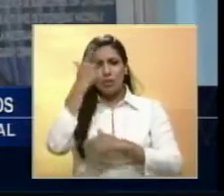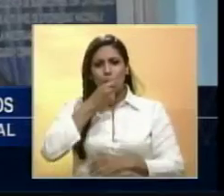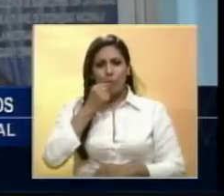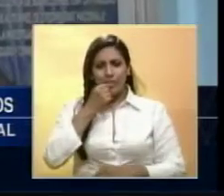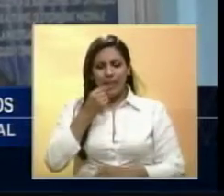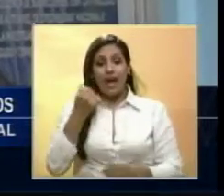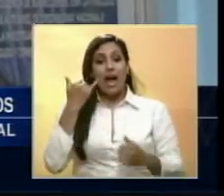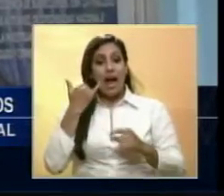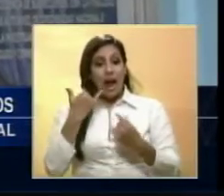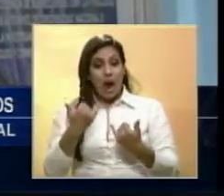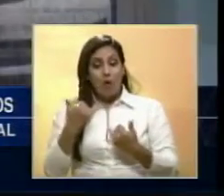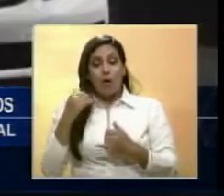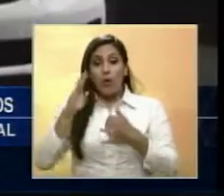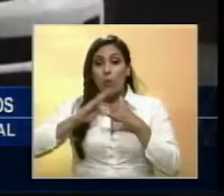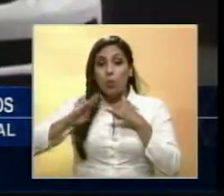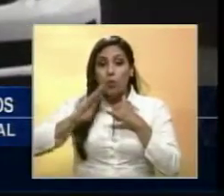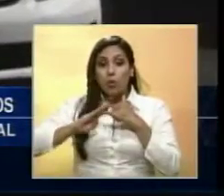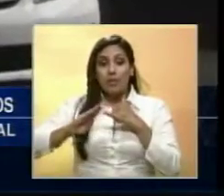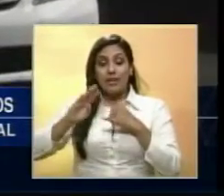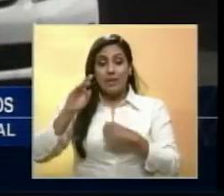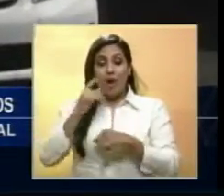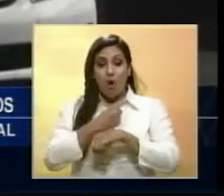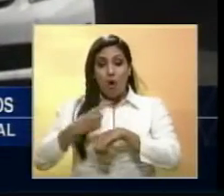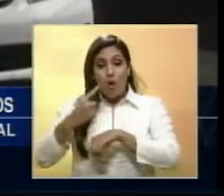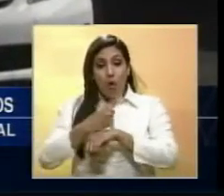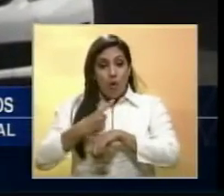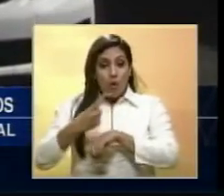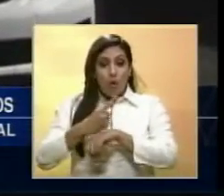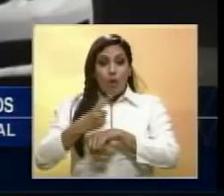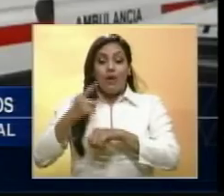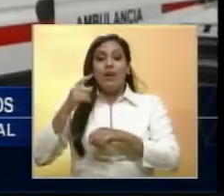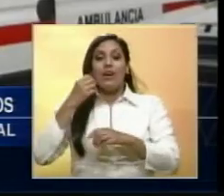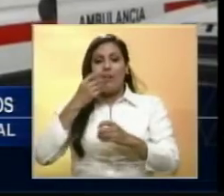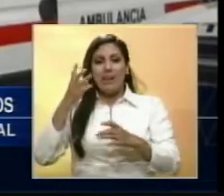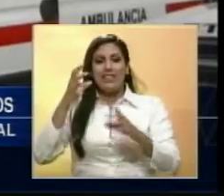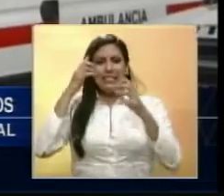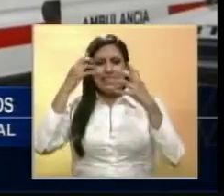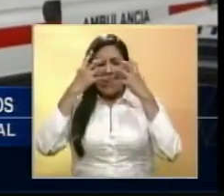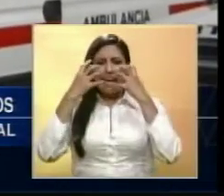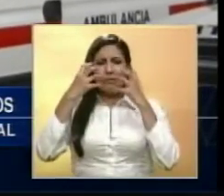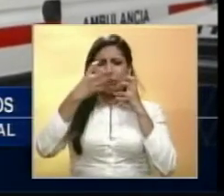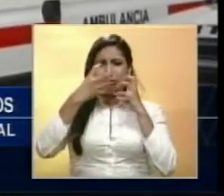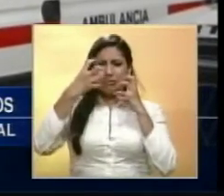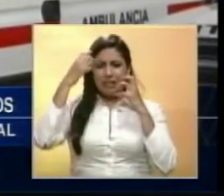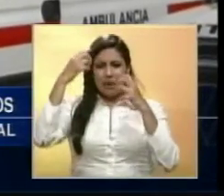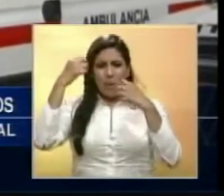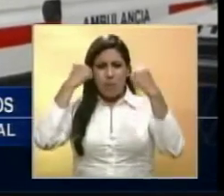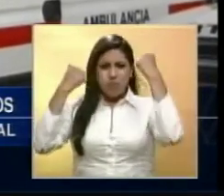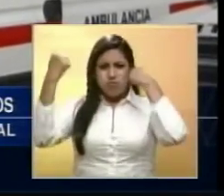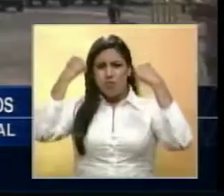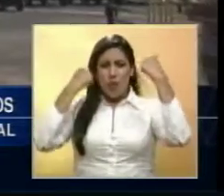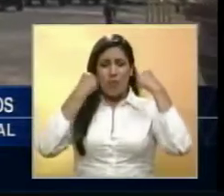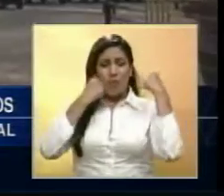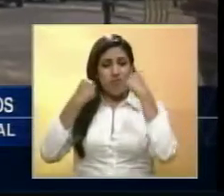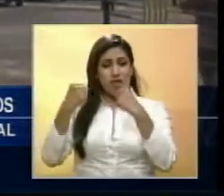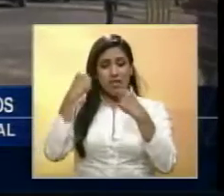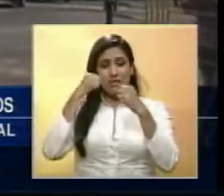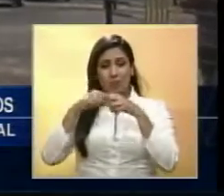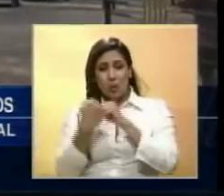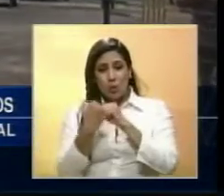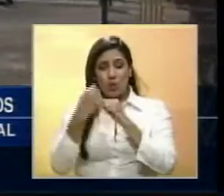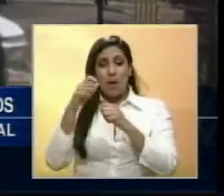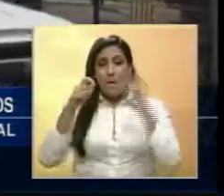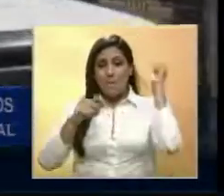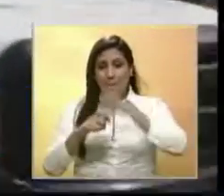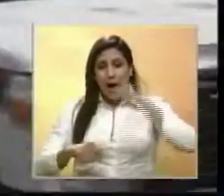Tucupita. En estos últimos, las víctimas fueron localizadas presentando desfiguración craneal producto de múltiples golpes con